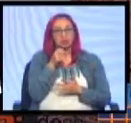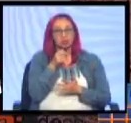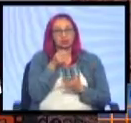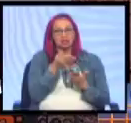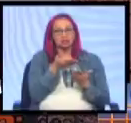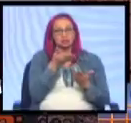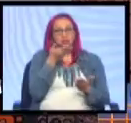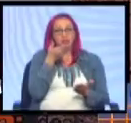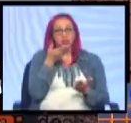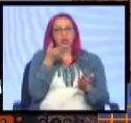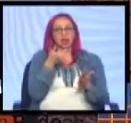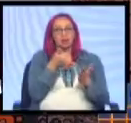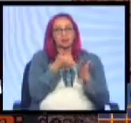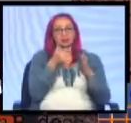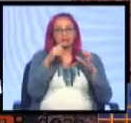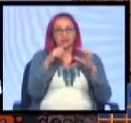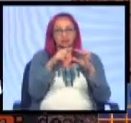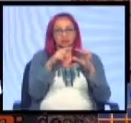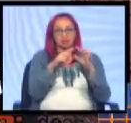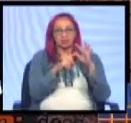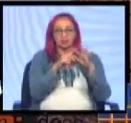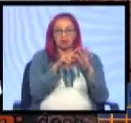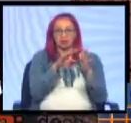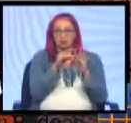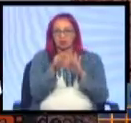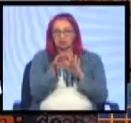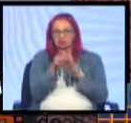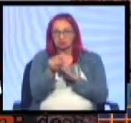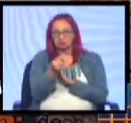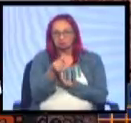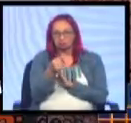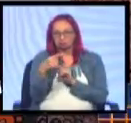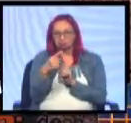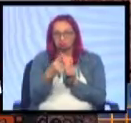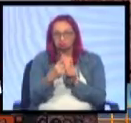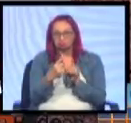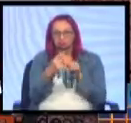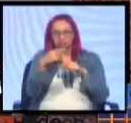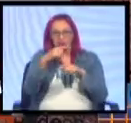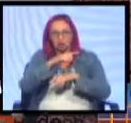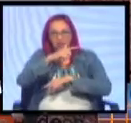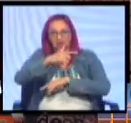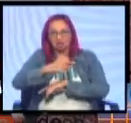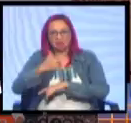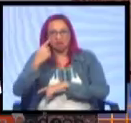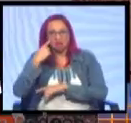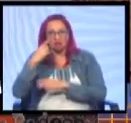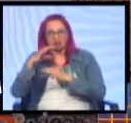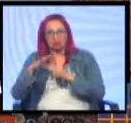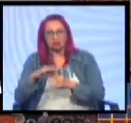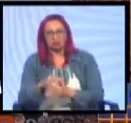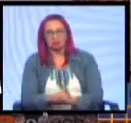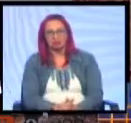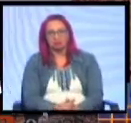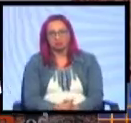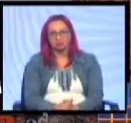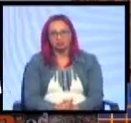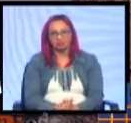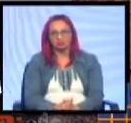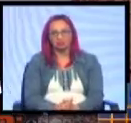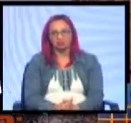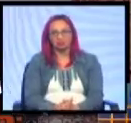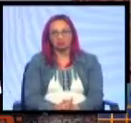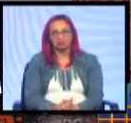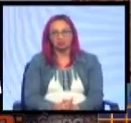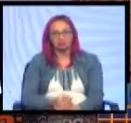suban en el precio al pedacito, pero suban en el precio a los 450 mil por pedacito, porque son los que más pegamos nosotros,